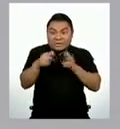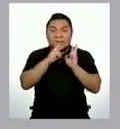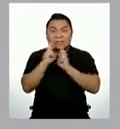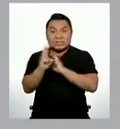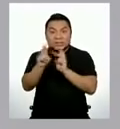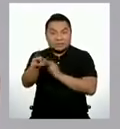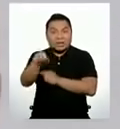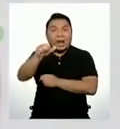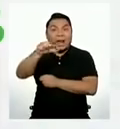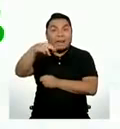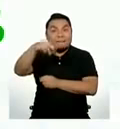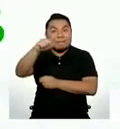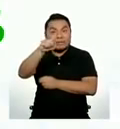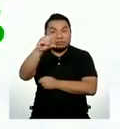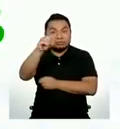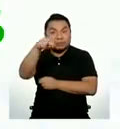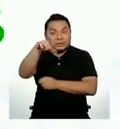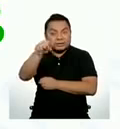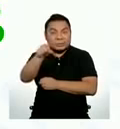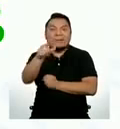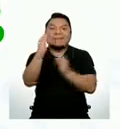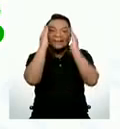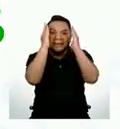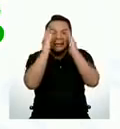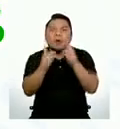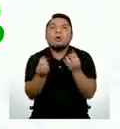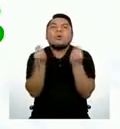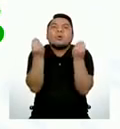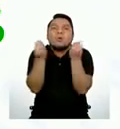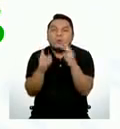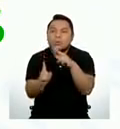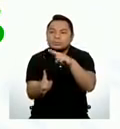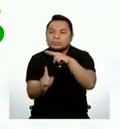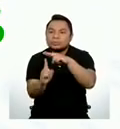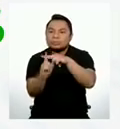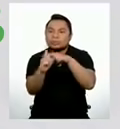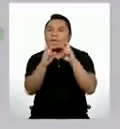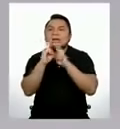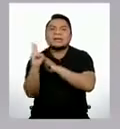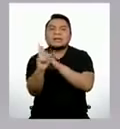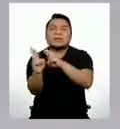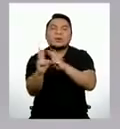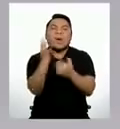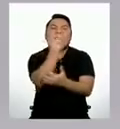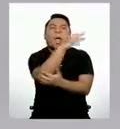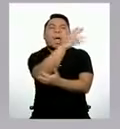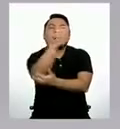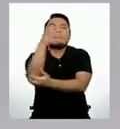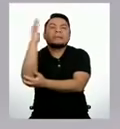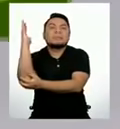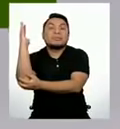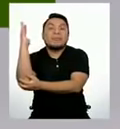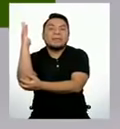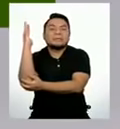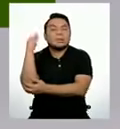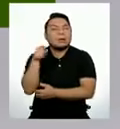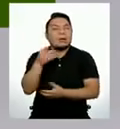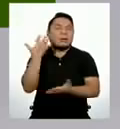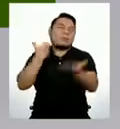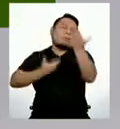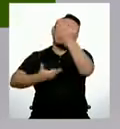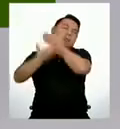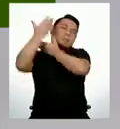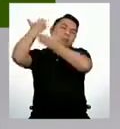Presten mucha atención. El nacimiento del río Amazonas. Hace cientos de años en la